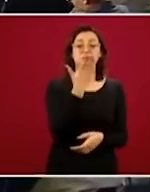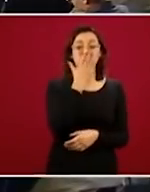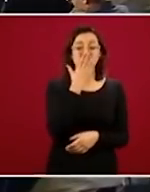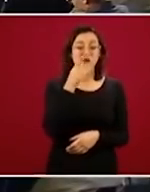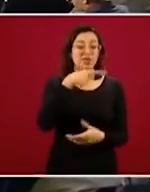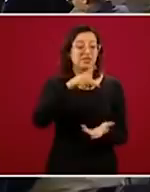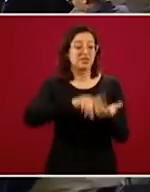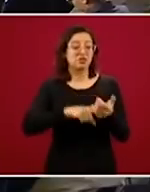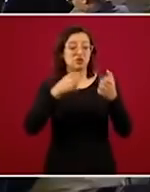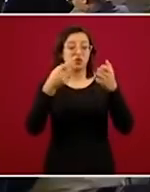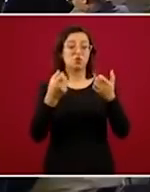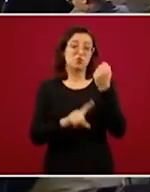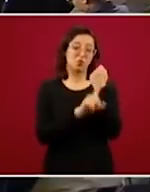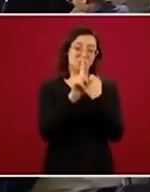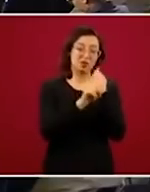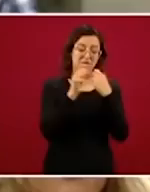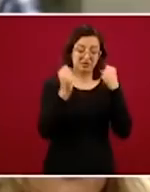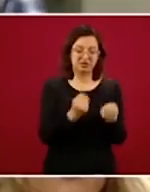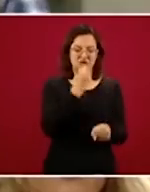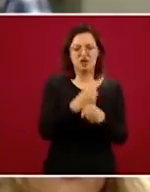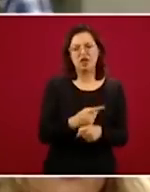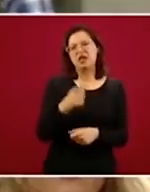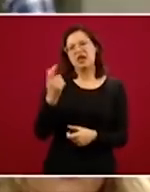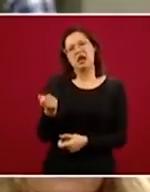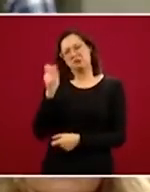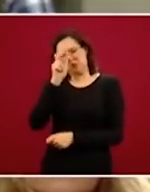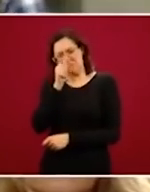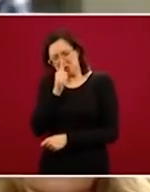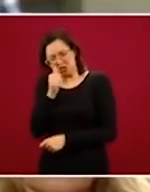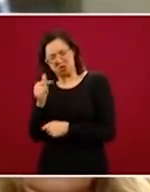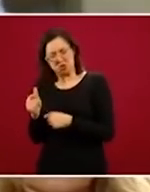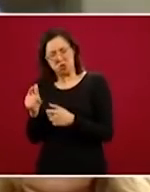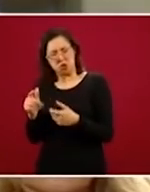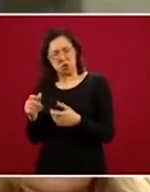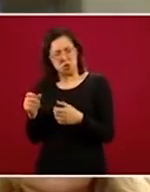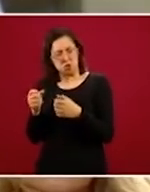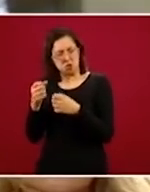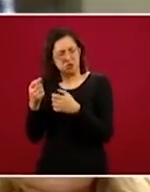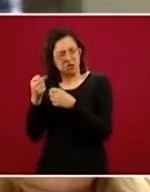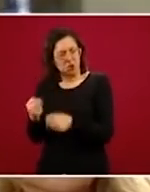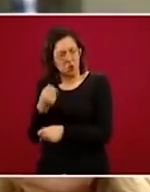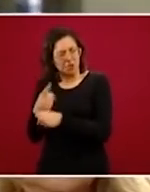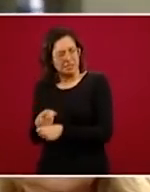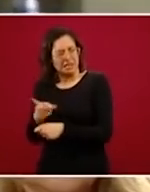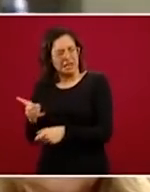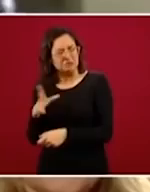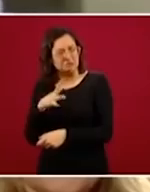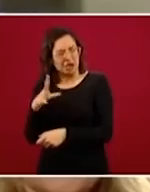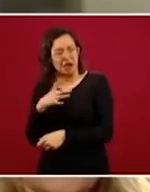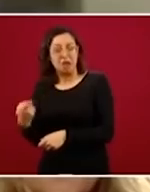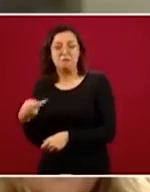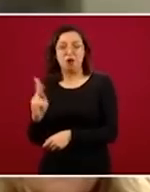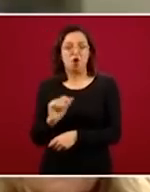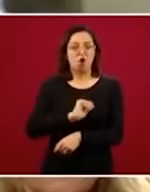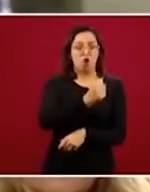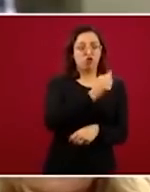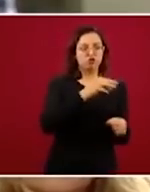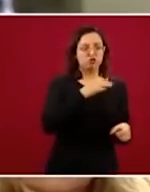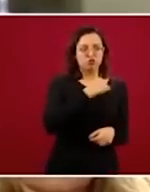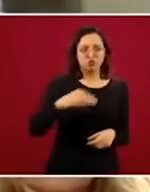problemas de seguridad quizás no en hermosillo pero si por ejemplo un ciudad obregón y quizás y en navojoa quizás y en algunas comunidades fronterizas